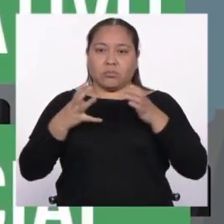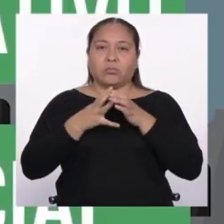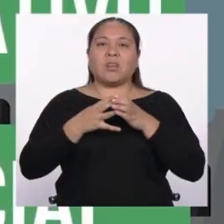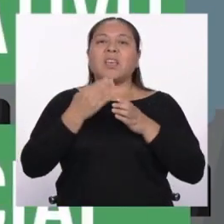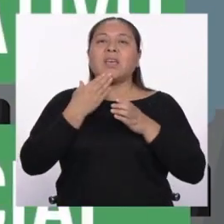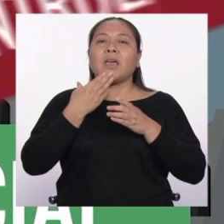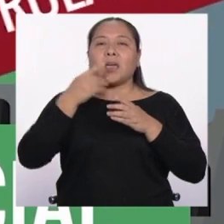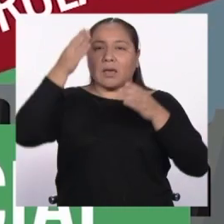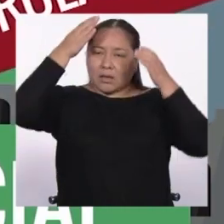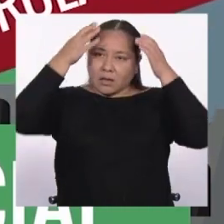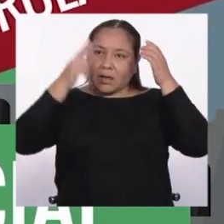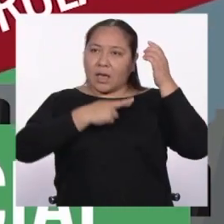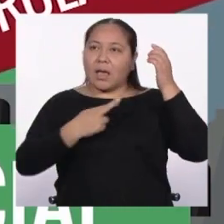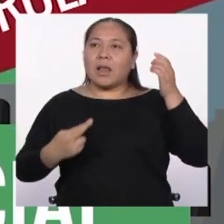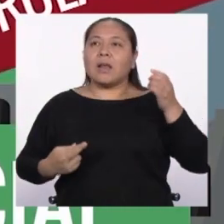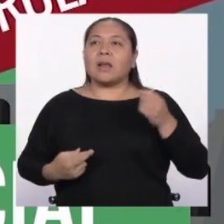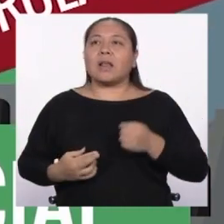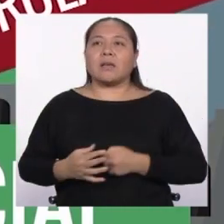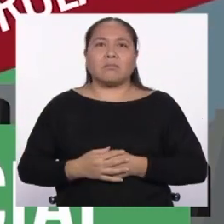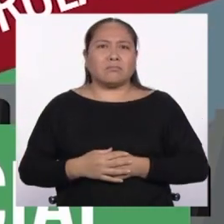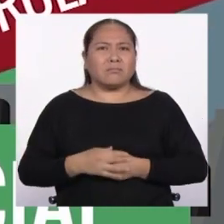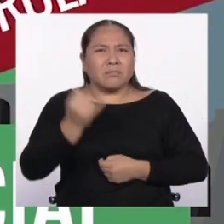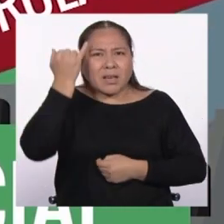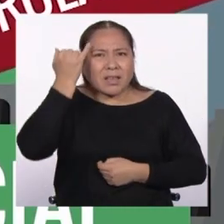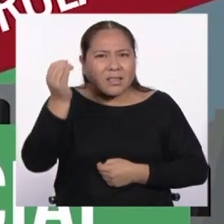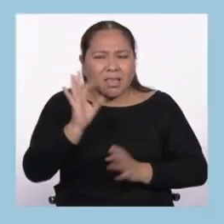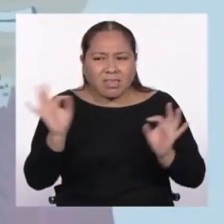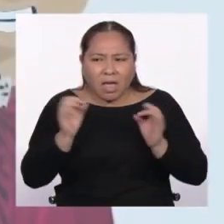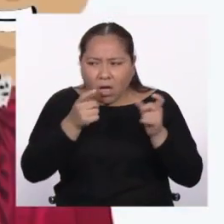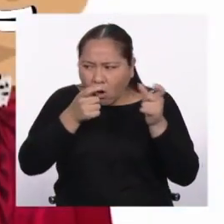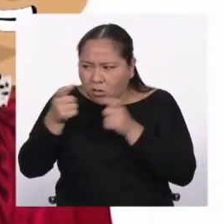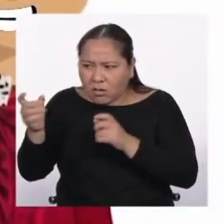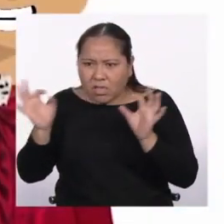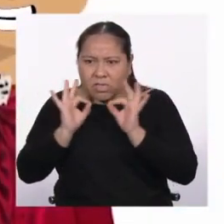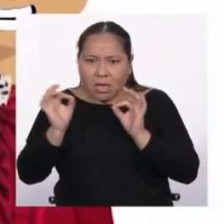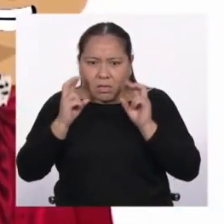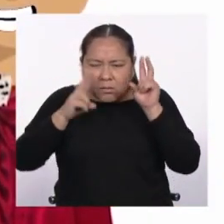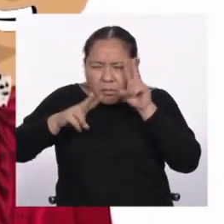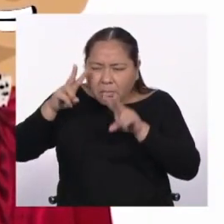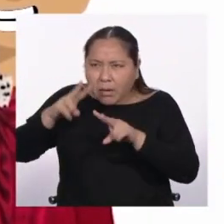rey. Imagínate, nadie lo controlaba ni supervisaba.